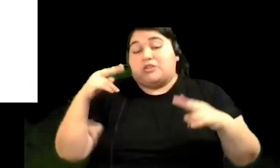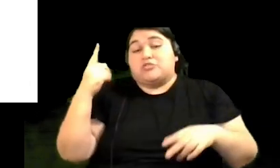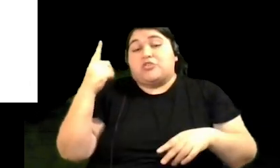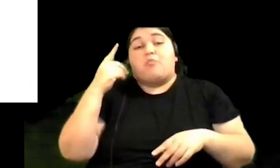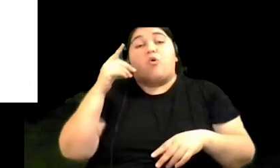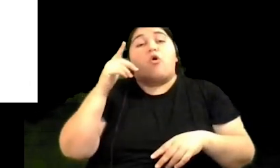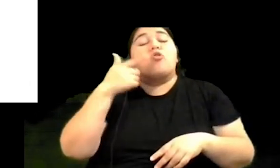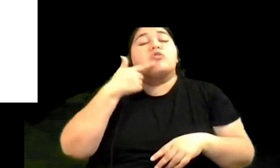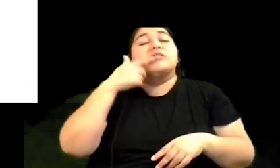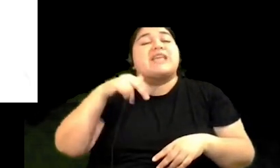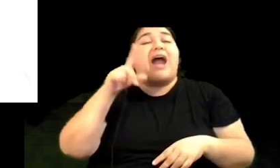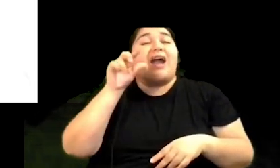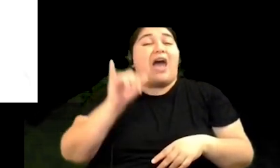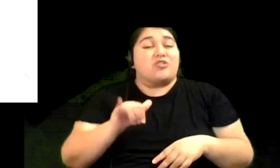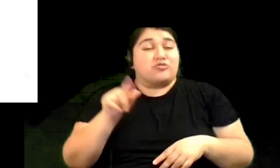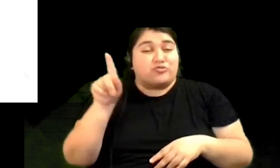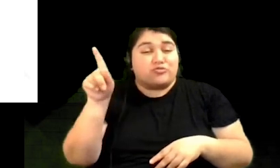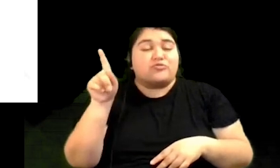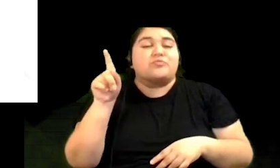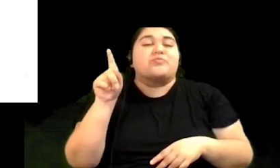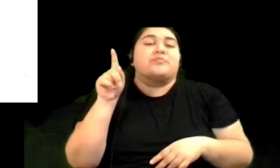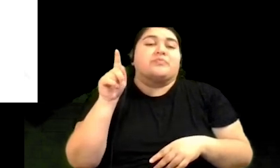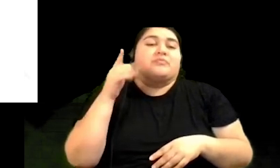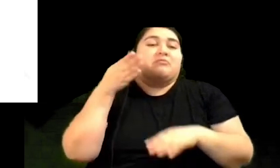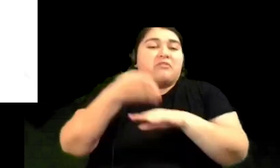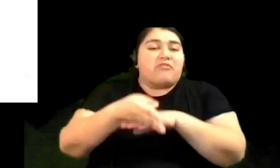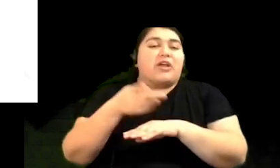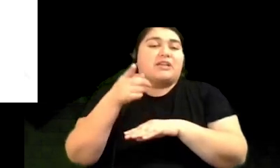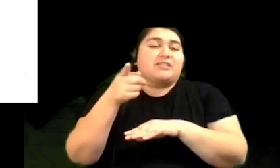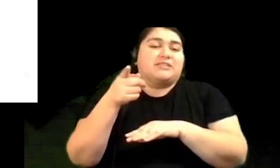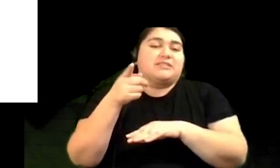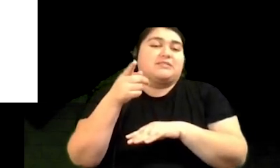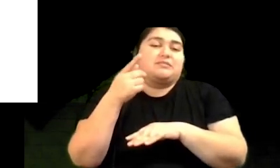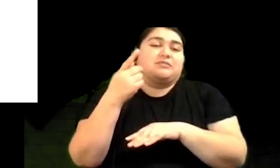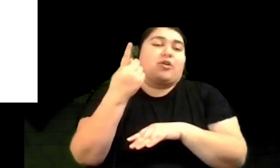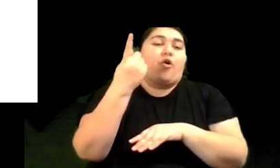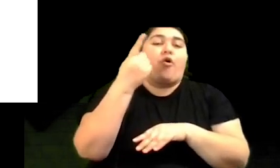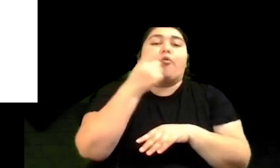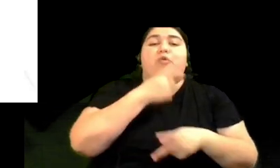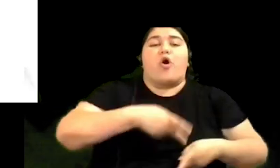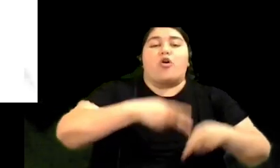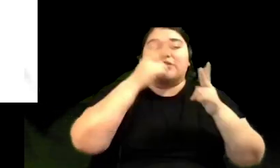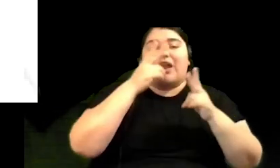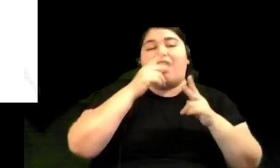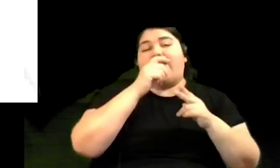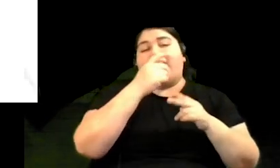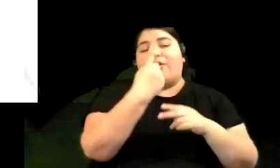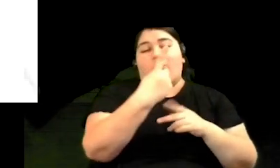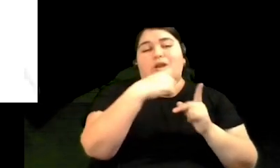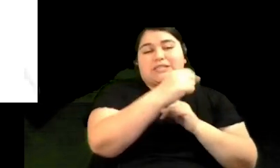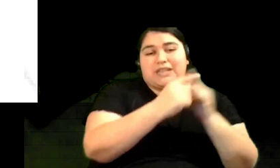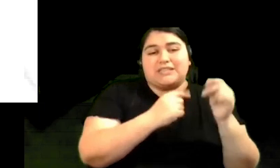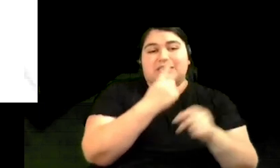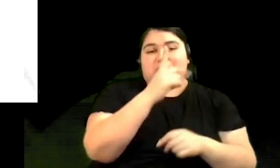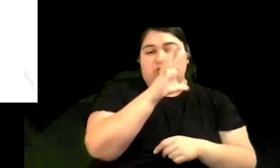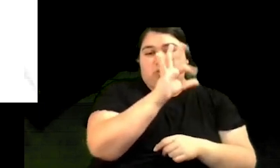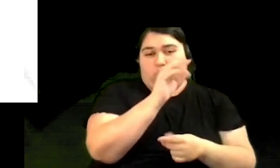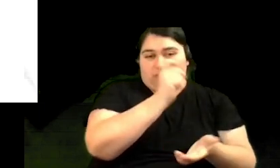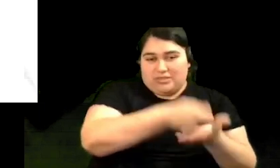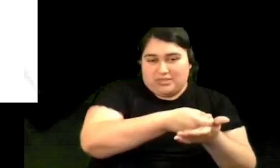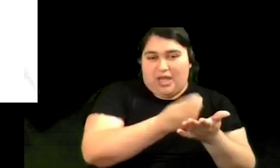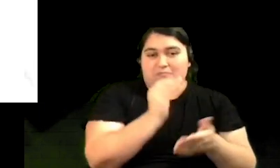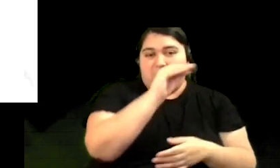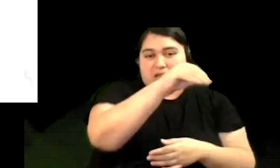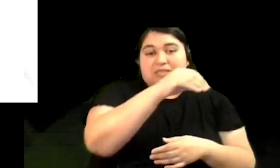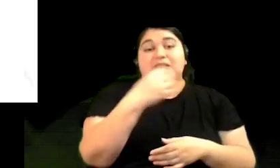pagaba, por ejemplo, la última vez que fui, estaba en un hotel 2 estrellas o 3 estrellas, pagaba un valor. Si hubiera ido a 1 estrella, 150 pesos.